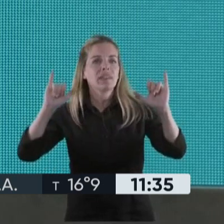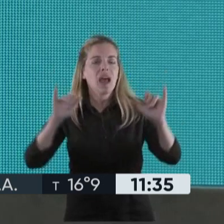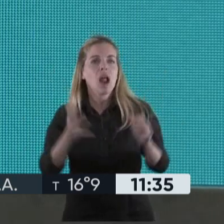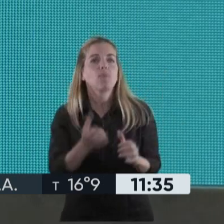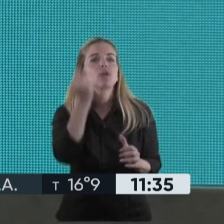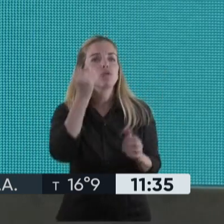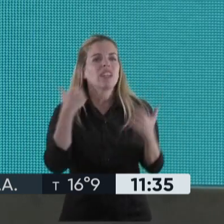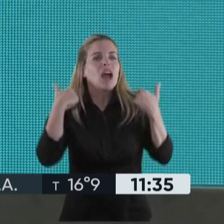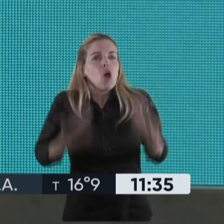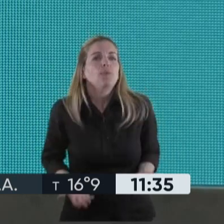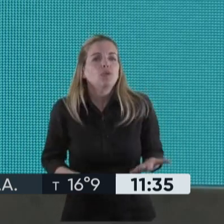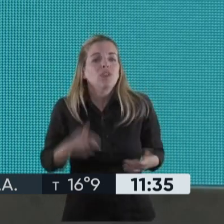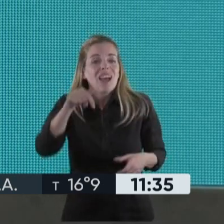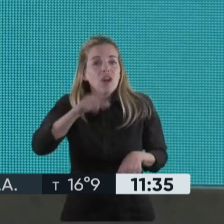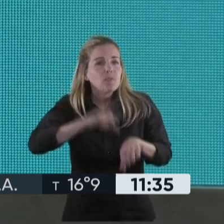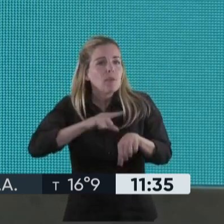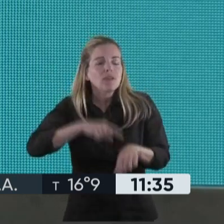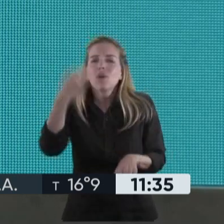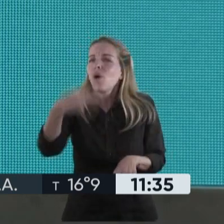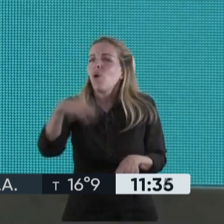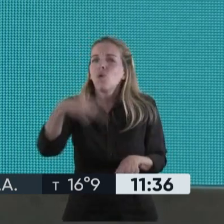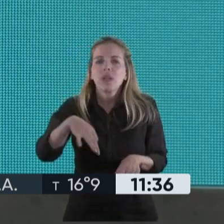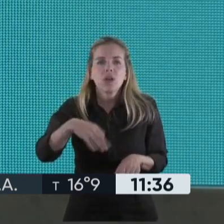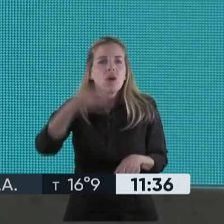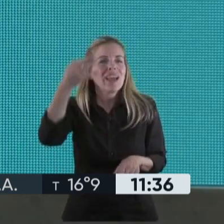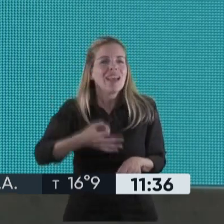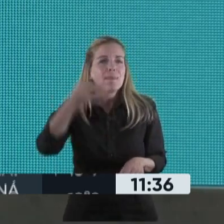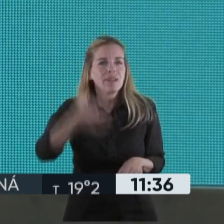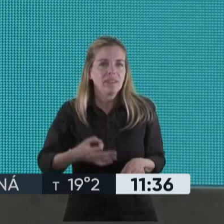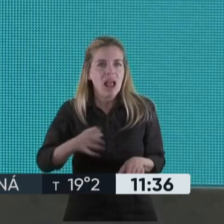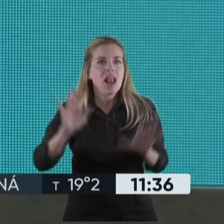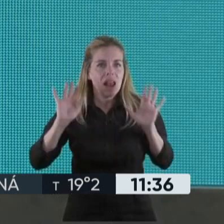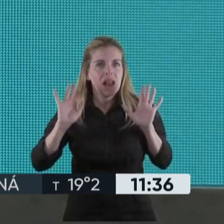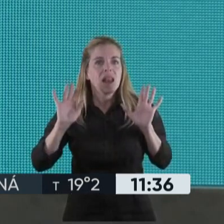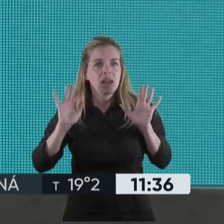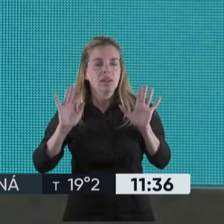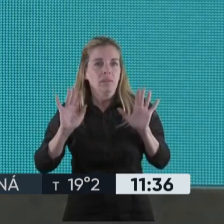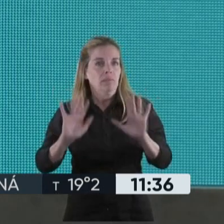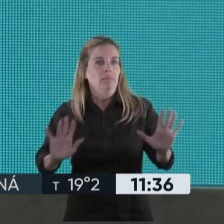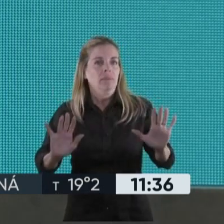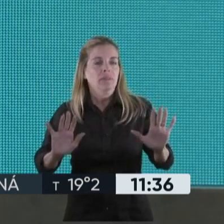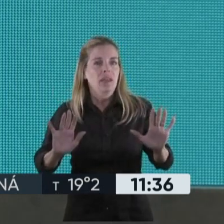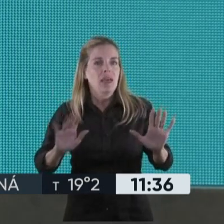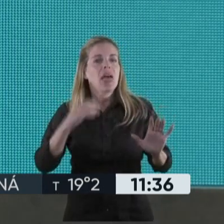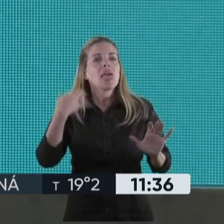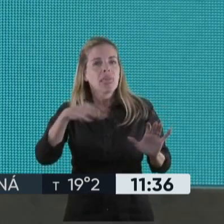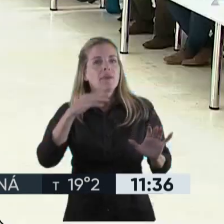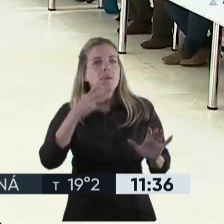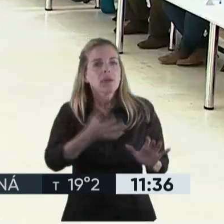tenemos. Es única, única. Y no podemos